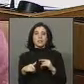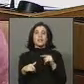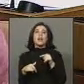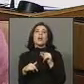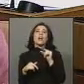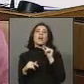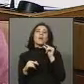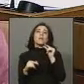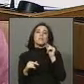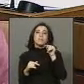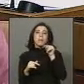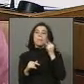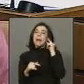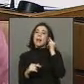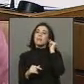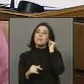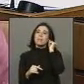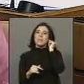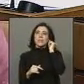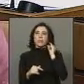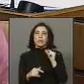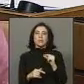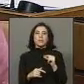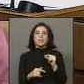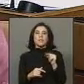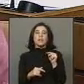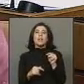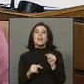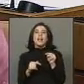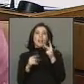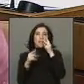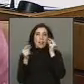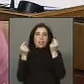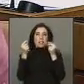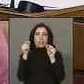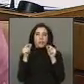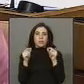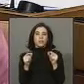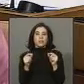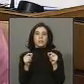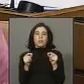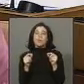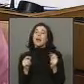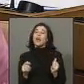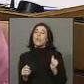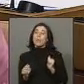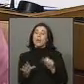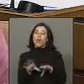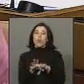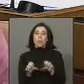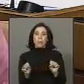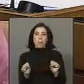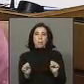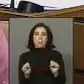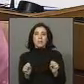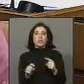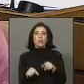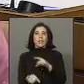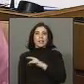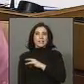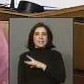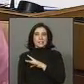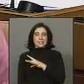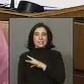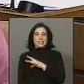para nosotros como mujeres. A partir del diagnóstico de dar cabal cumplimiento a los compromisos contraídos por Chile